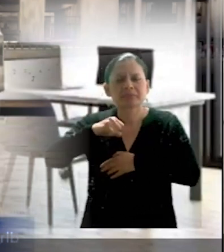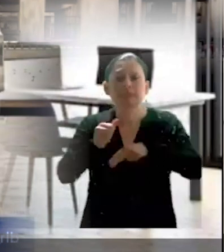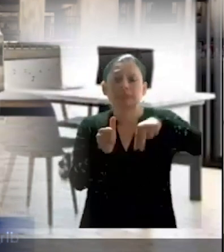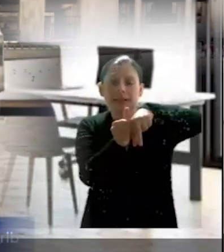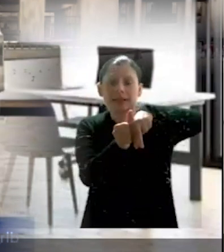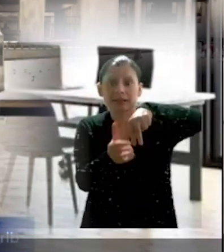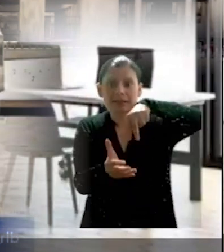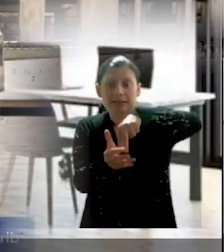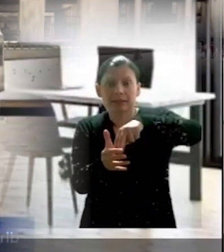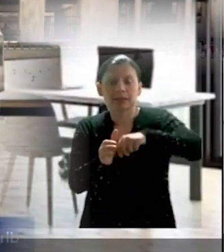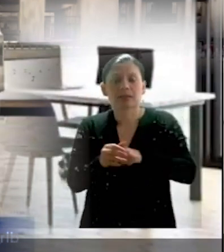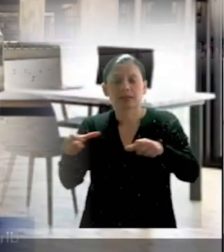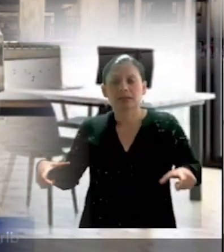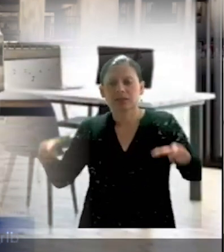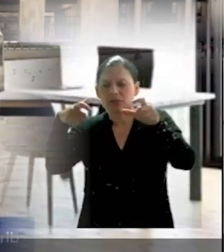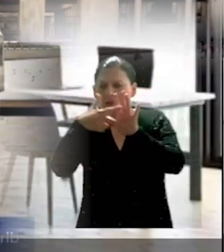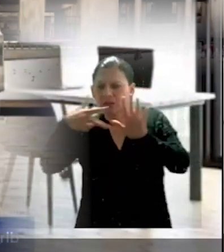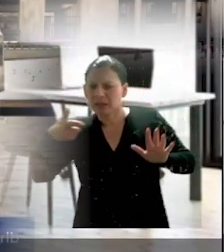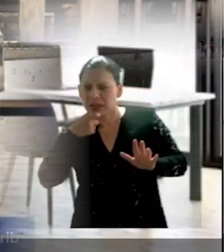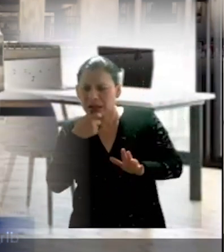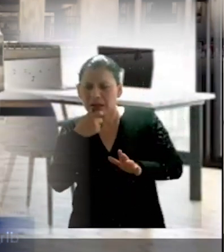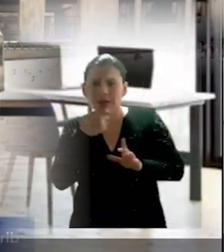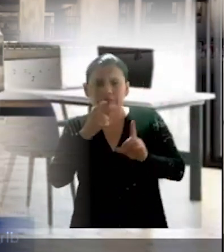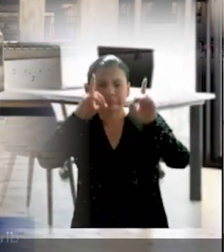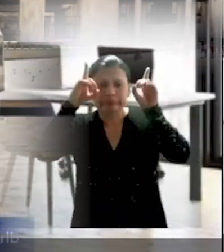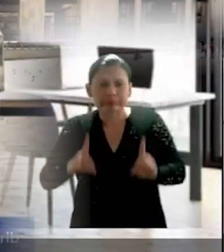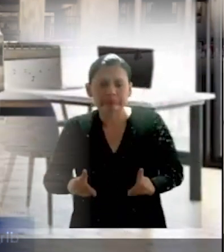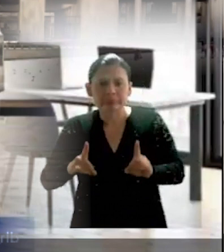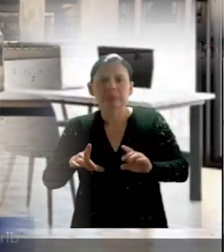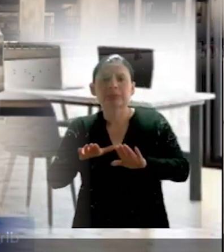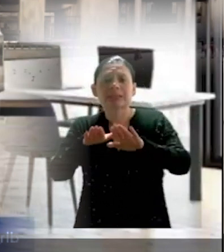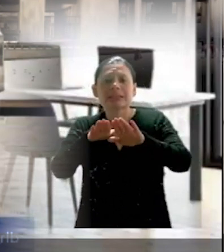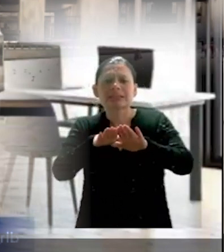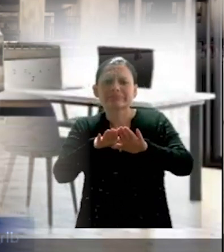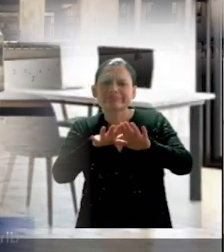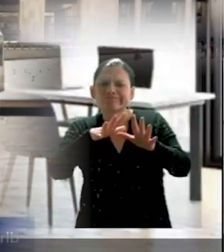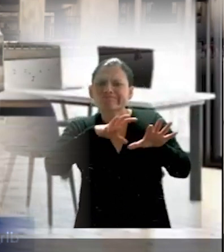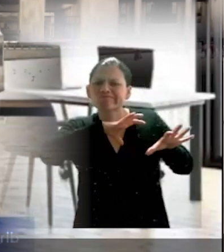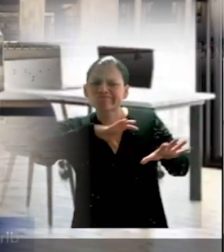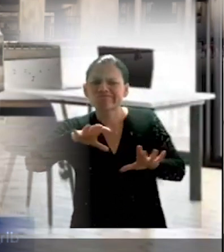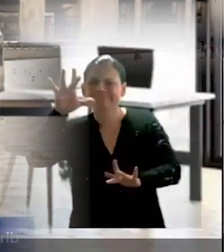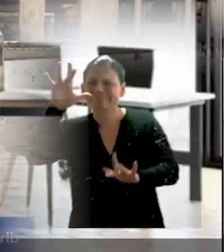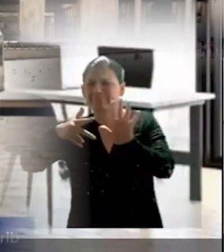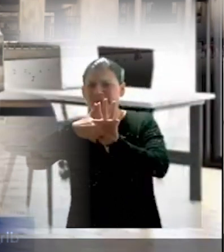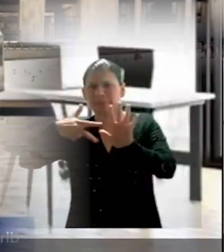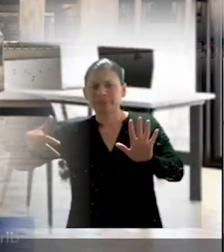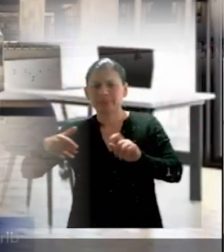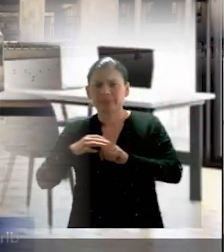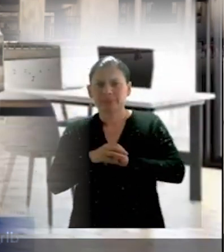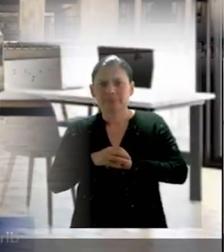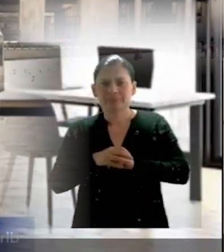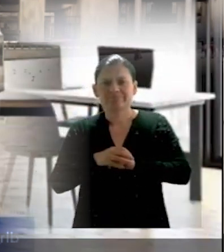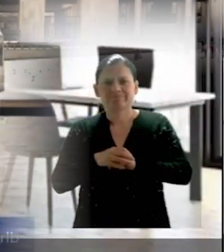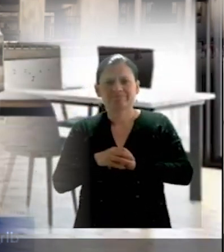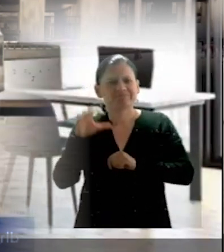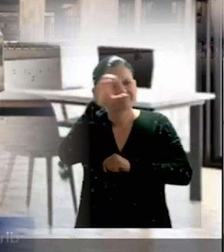ha decidido hacer la declaratoria de estado de cosas inconstitucionales. Aquí esencialmente, que no ha sido más